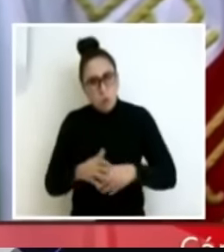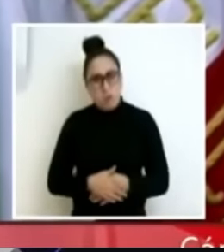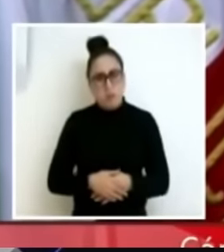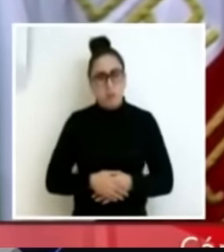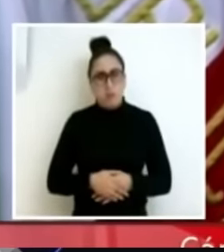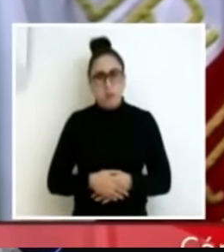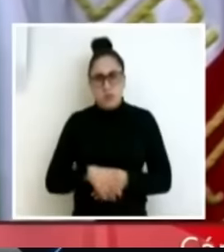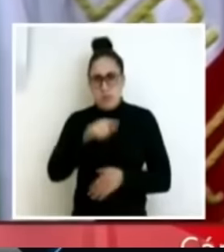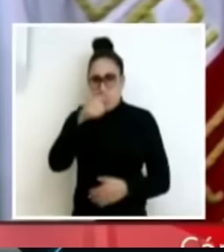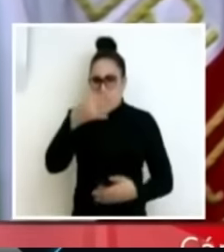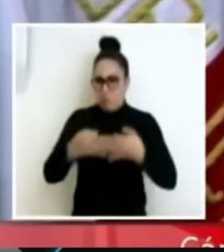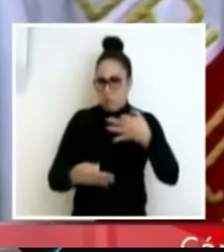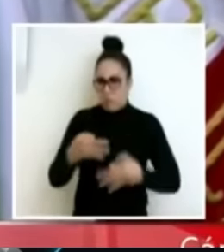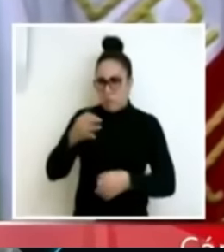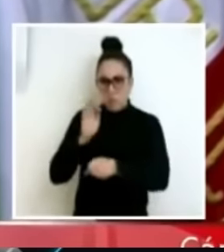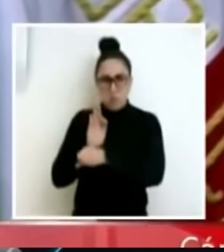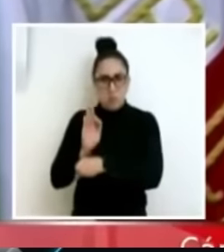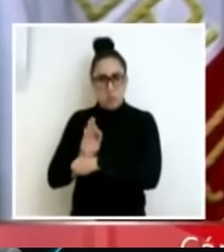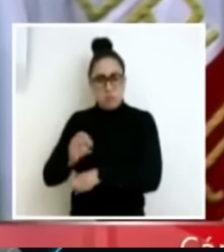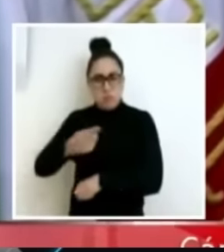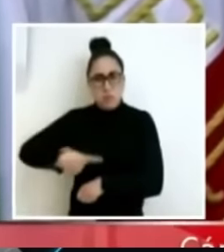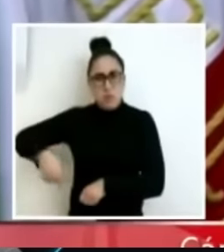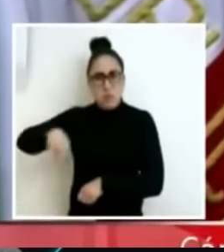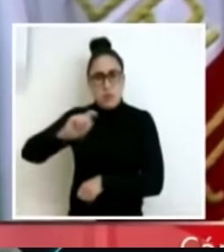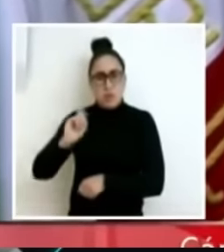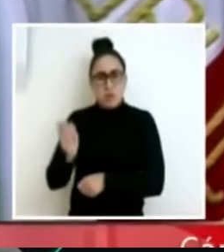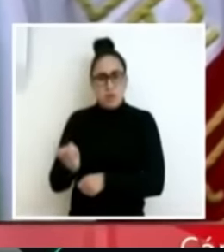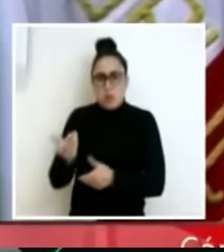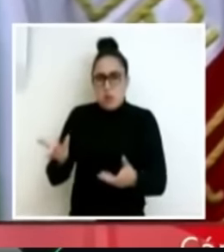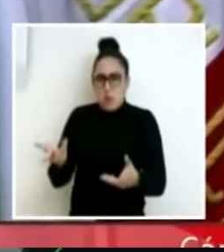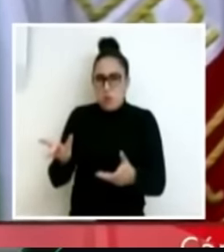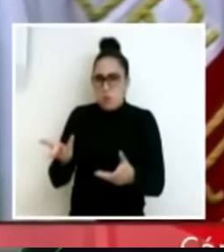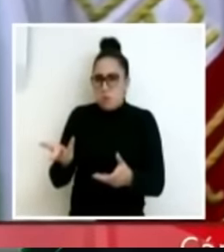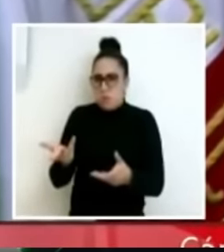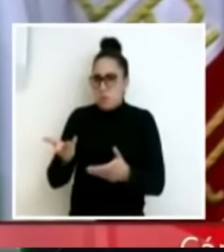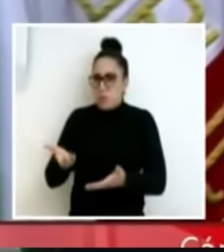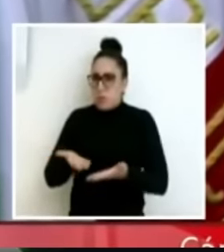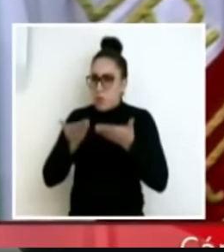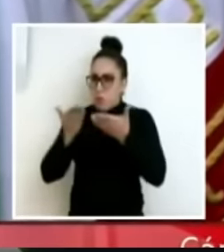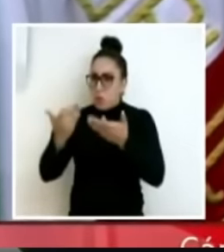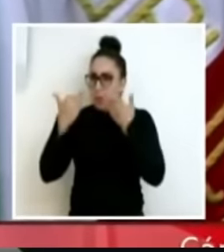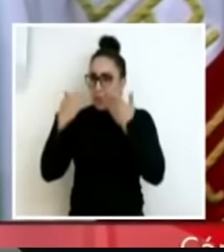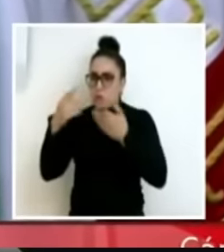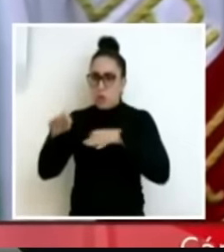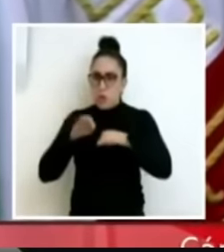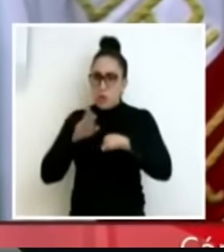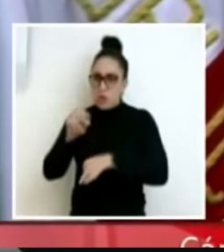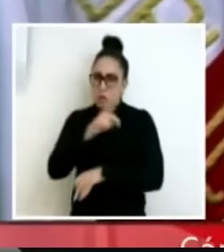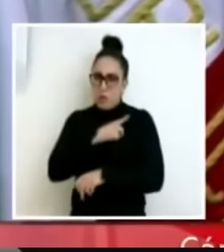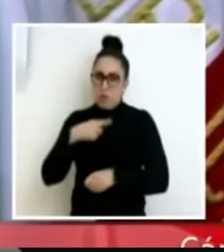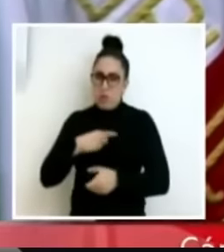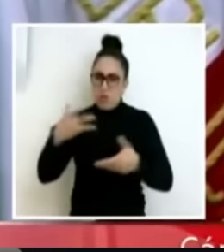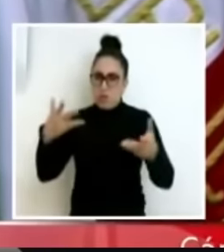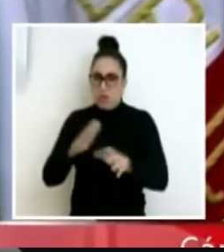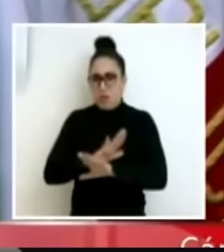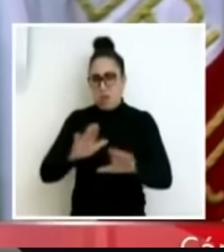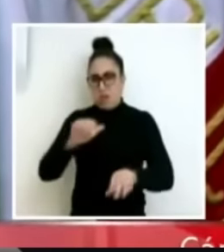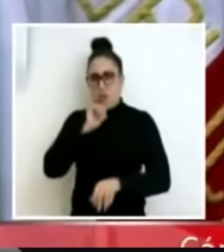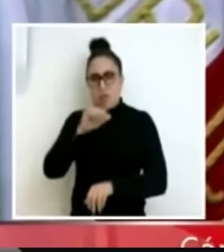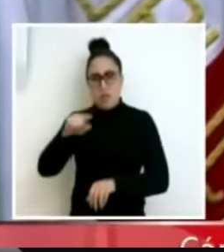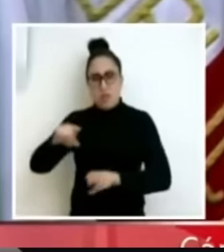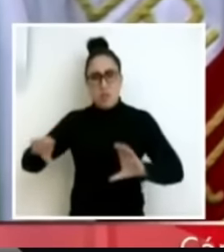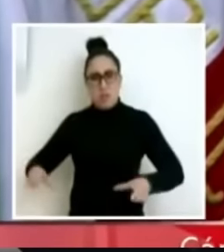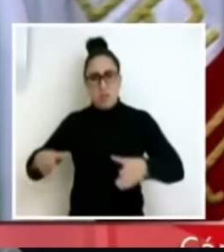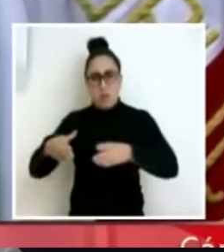han tenido que rendirle cuentas a nadie? ¿Si son independientes? ¿Cómo? ¿Si